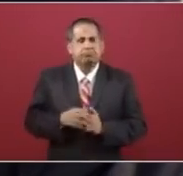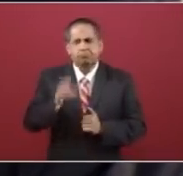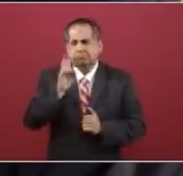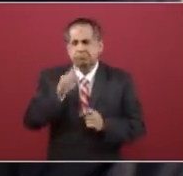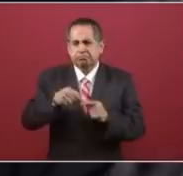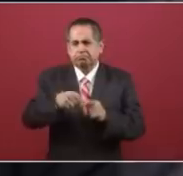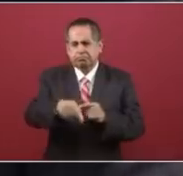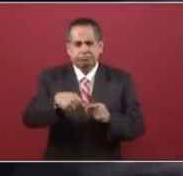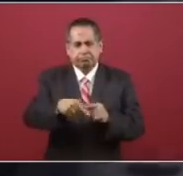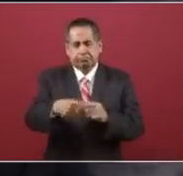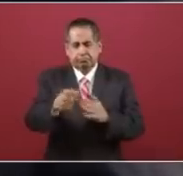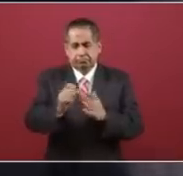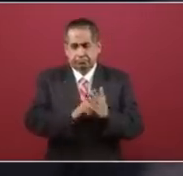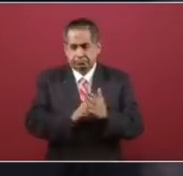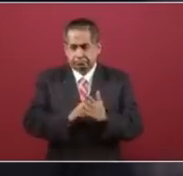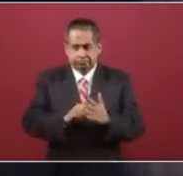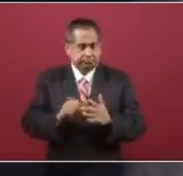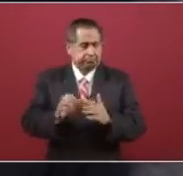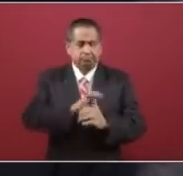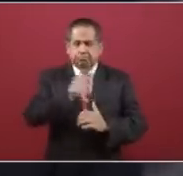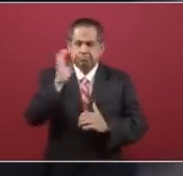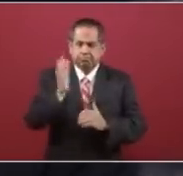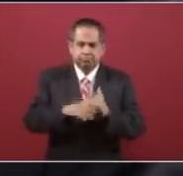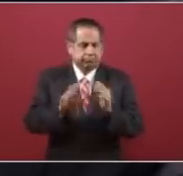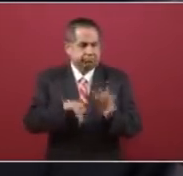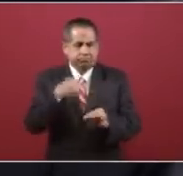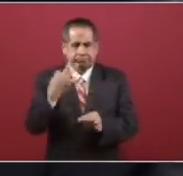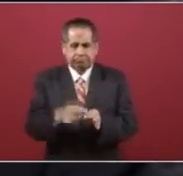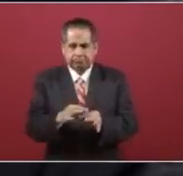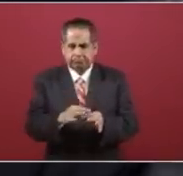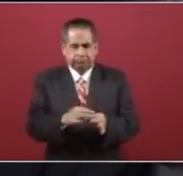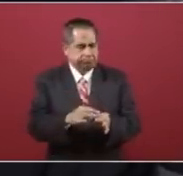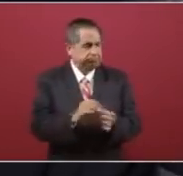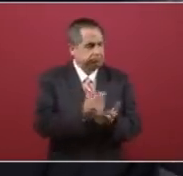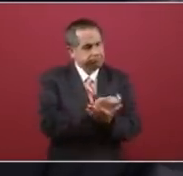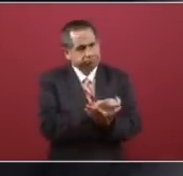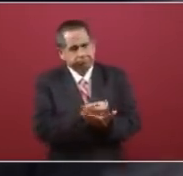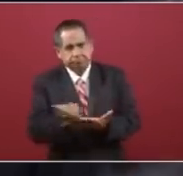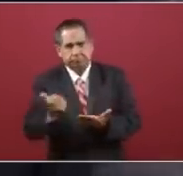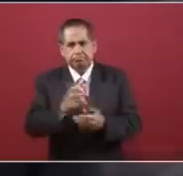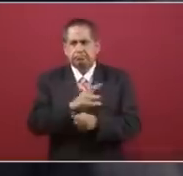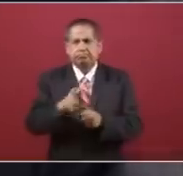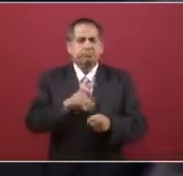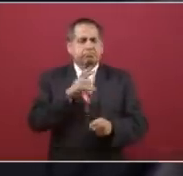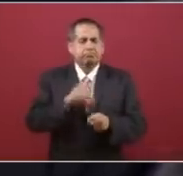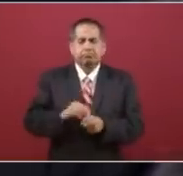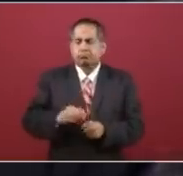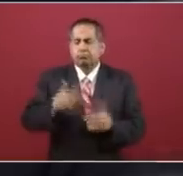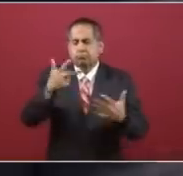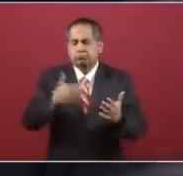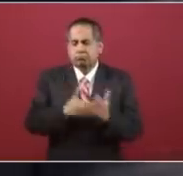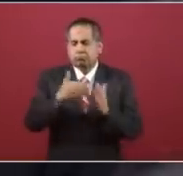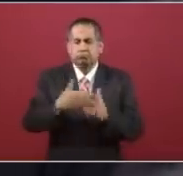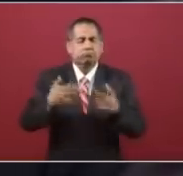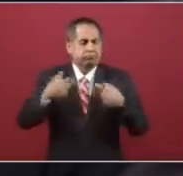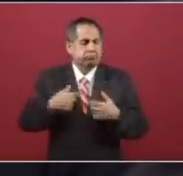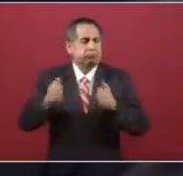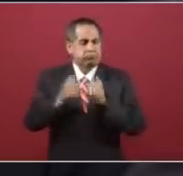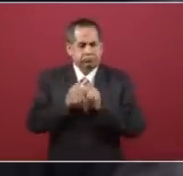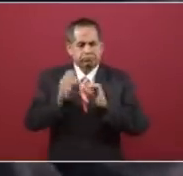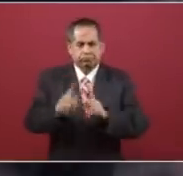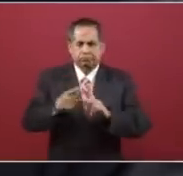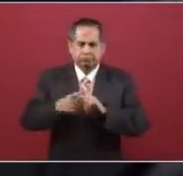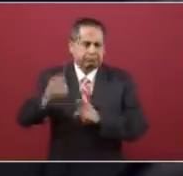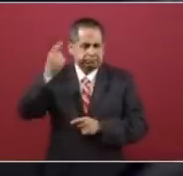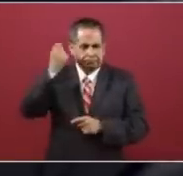a finales de este mes esté totalmente regularizado, es decir, los 8 millones ya recibiendo